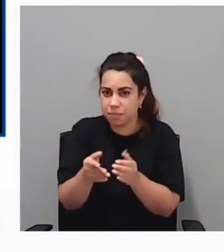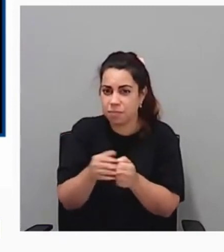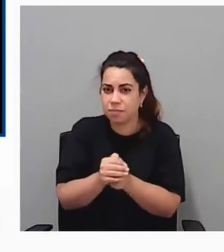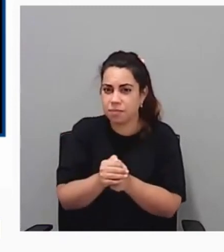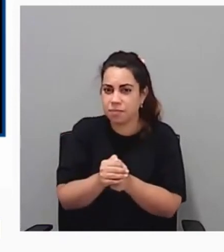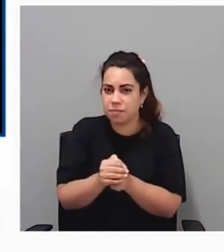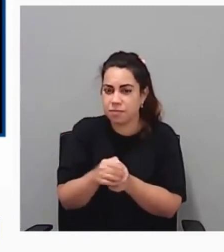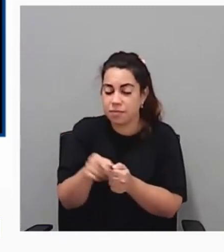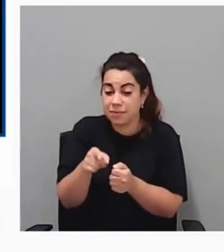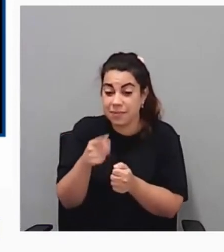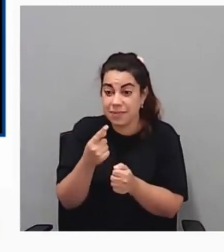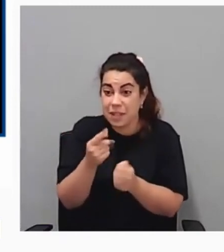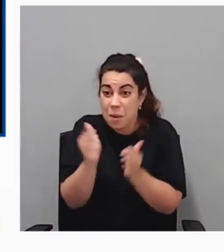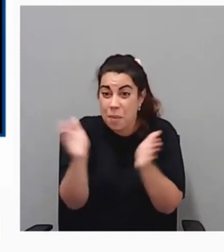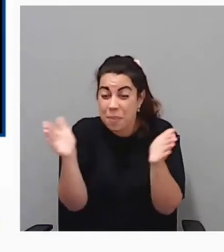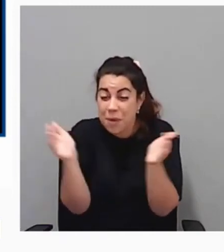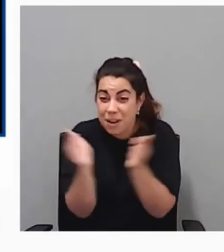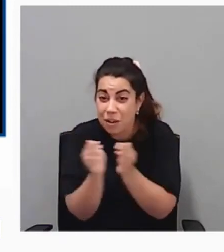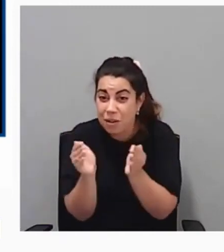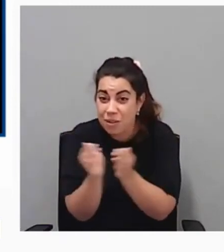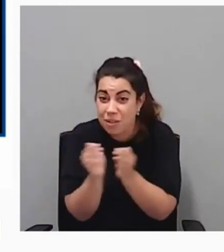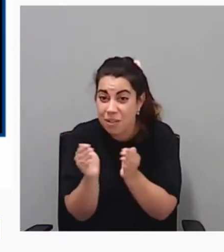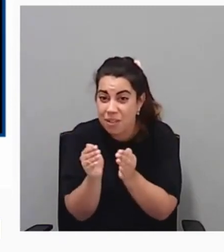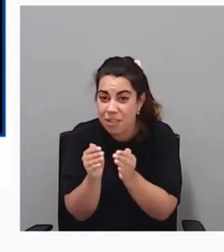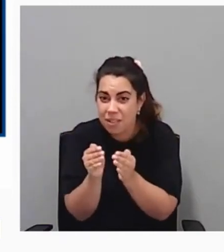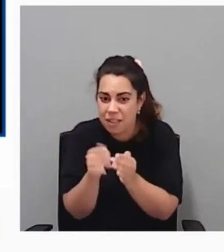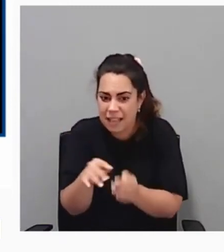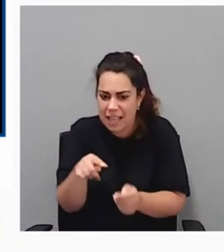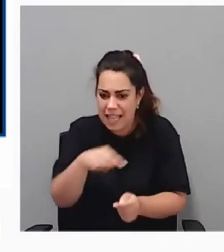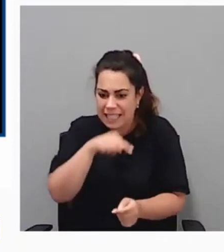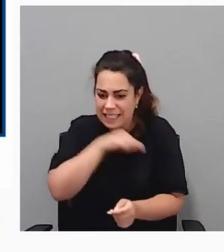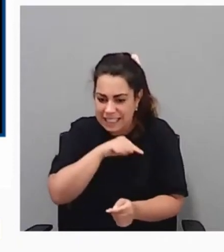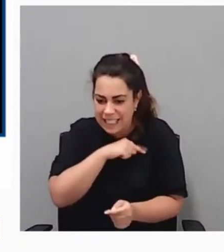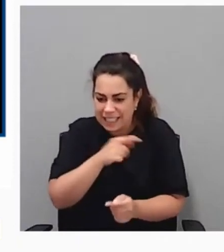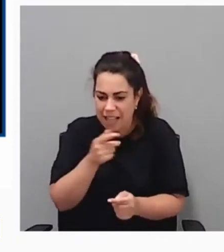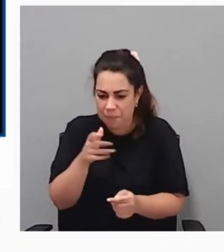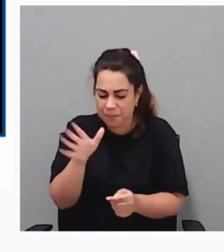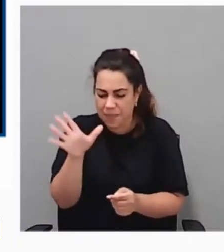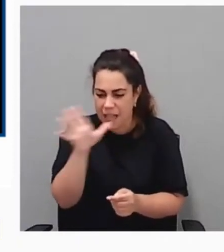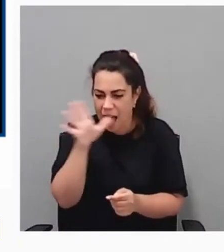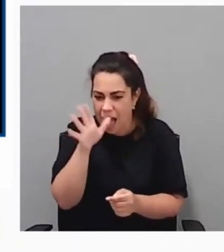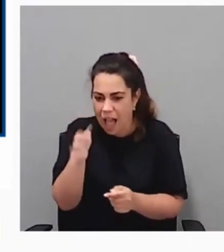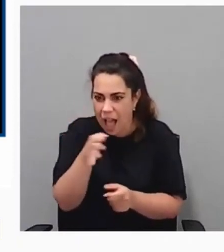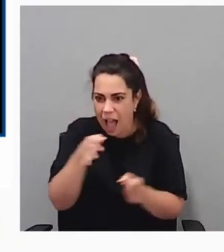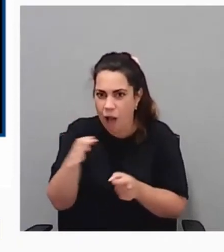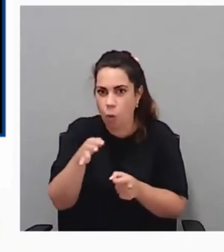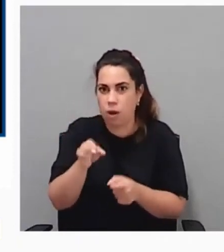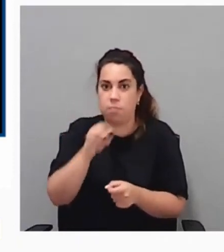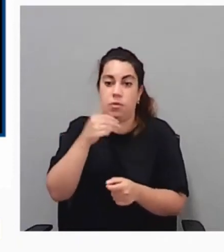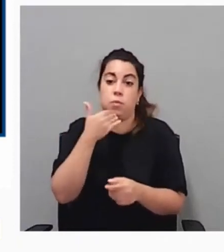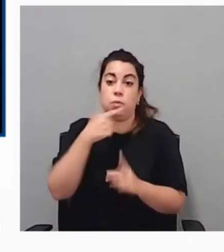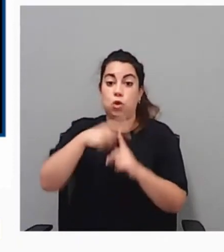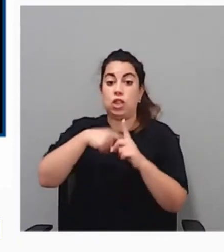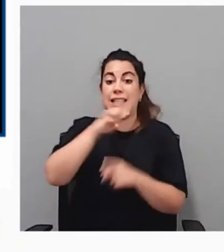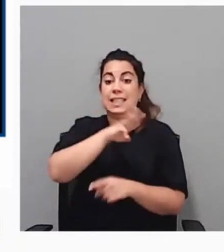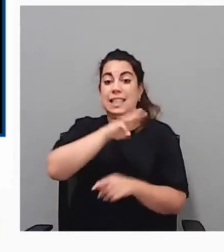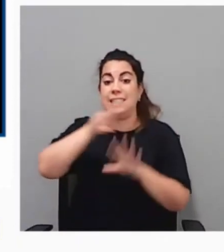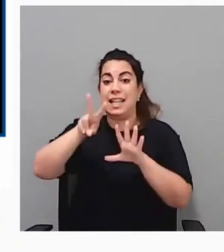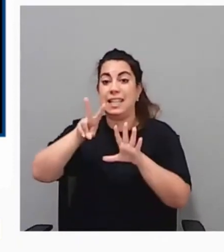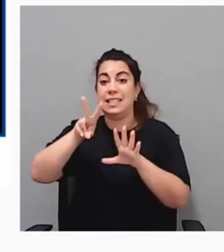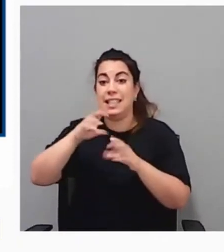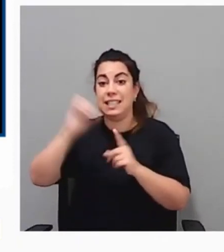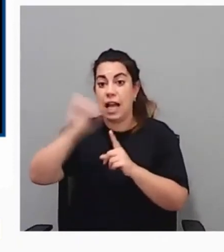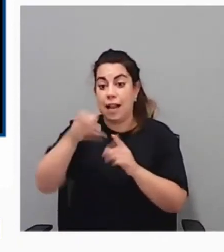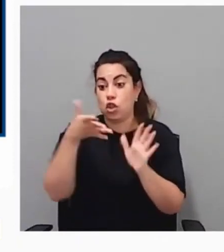suficientemente pequeño para sentir las moléculas de agua. La molécula de agua a 37 grados, que por eso está siempre moviéndose para